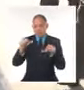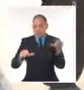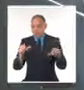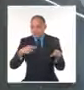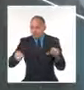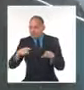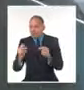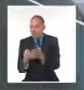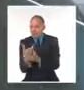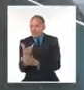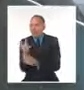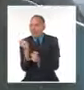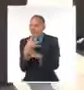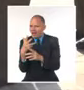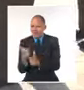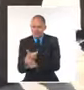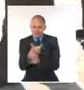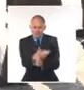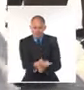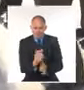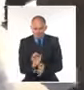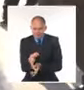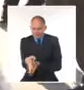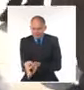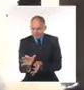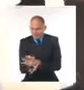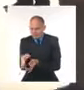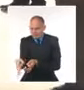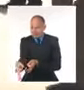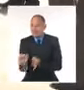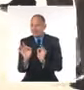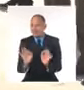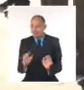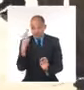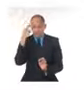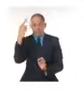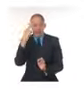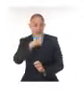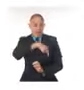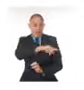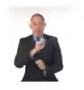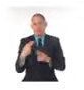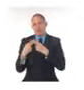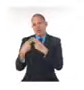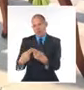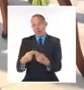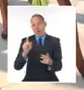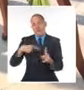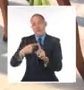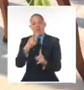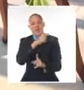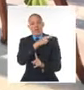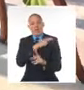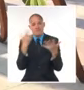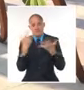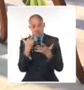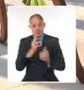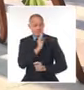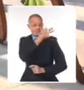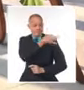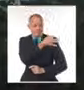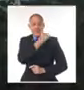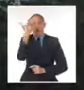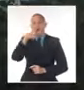colocaron rosas blancas a la memoria de los héroes y mártires del Tercer Frente Mario Muñoz y a su jefe, el comandante Almeida, quienes